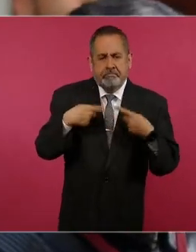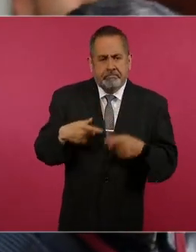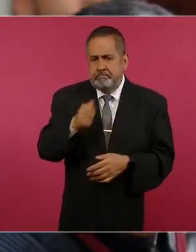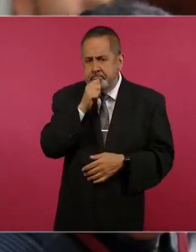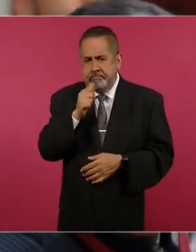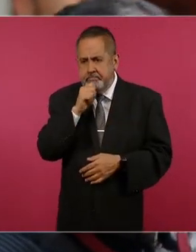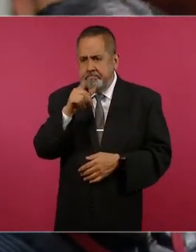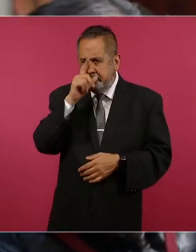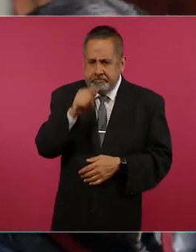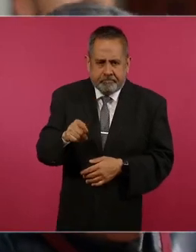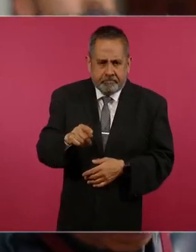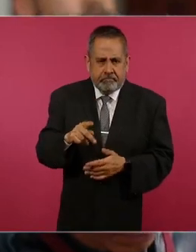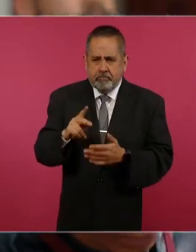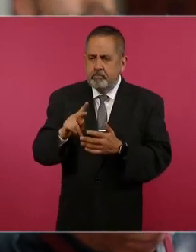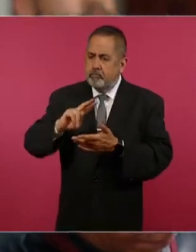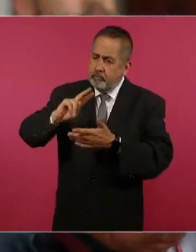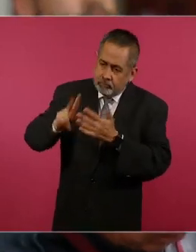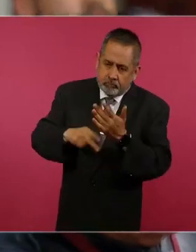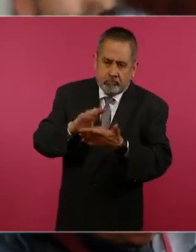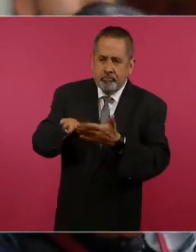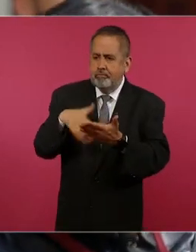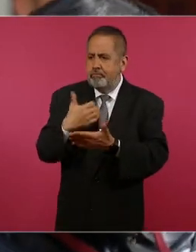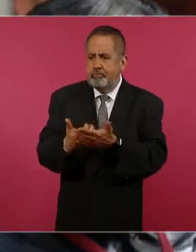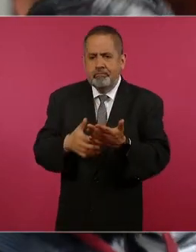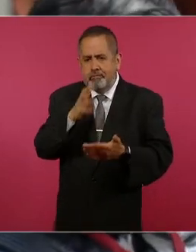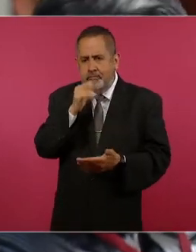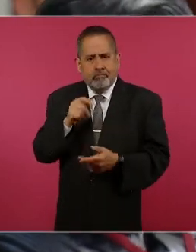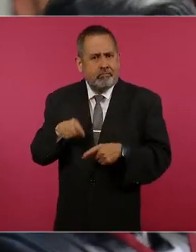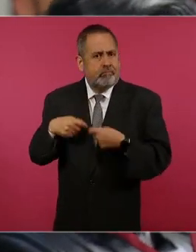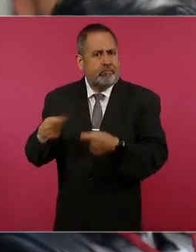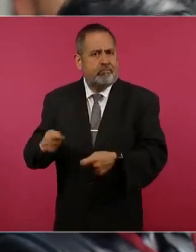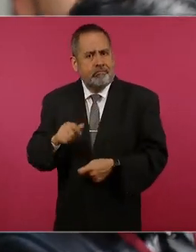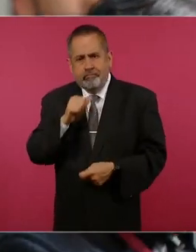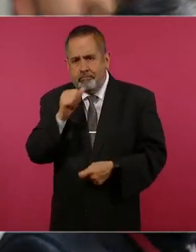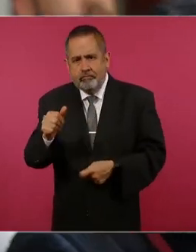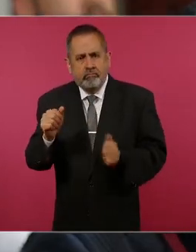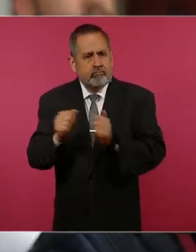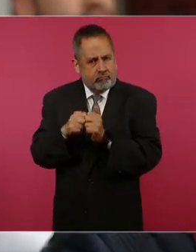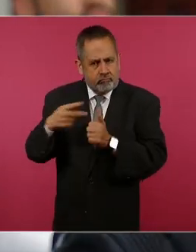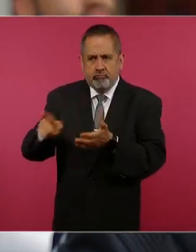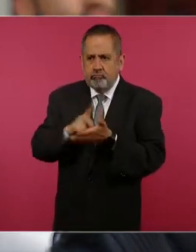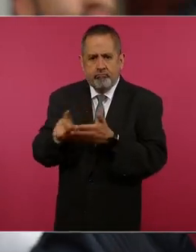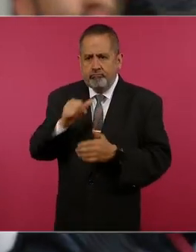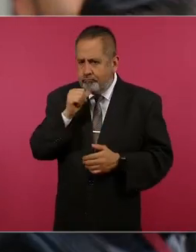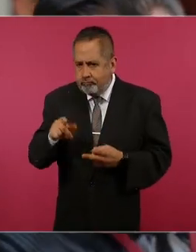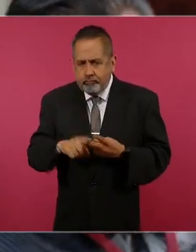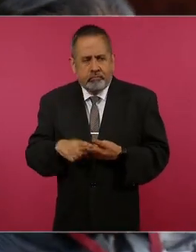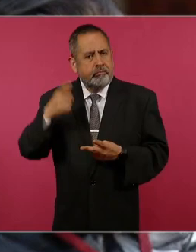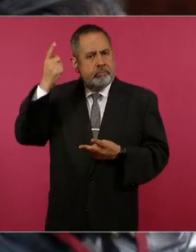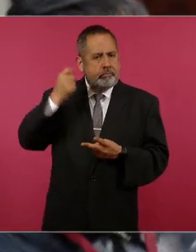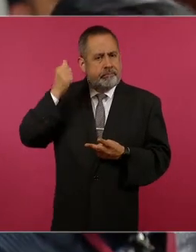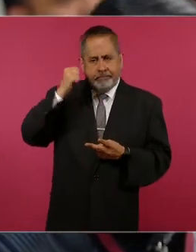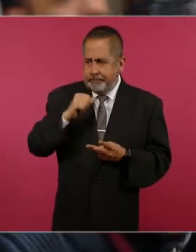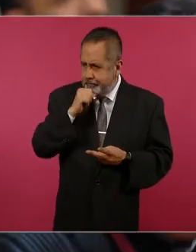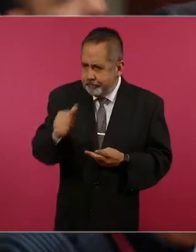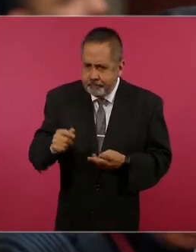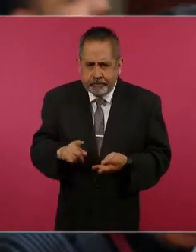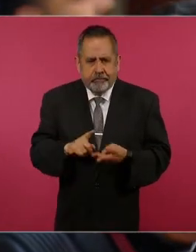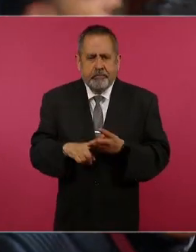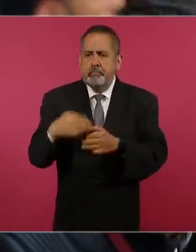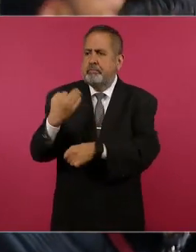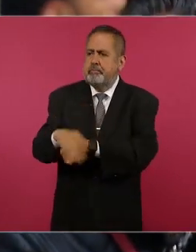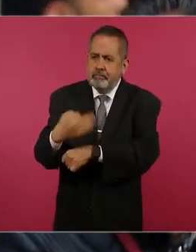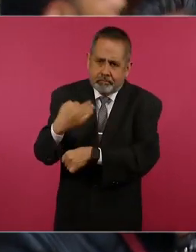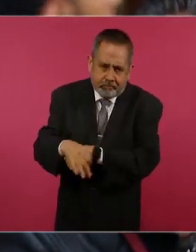incidencias como recontrataciones, o sea, que no han sido reinstalados con sus derechos, suspensiones de pago o les dan interinato.